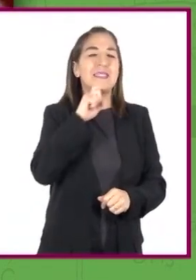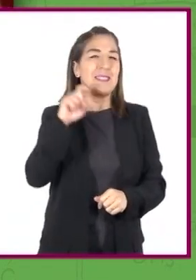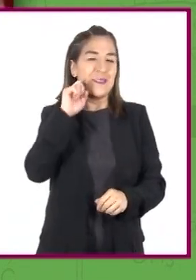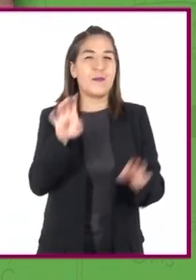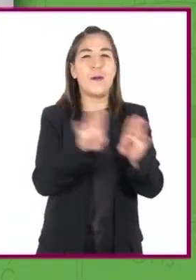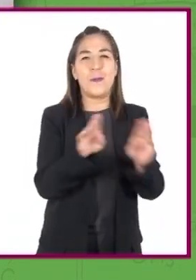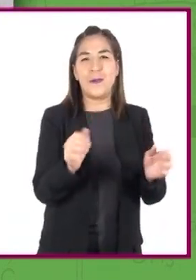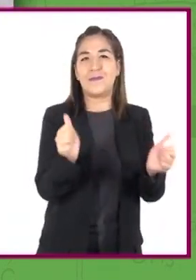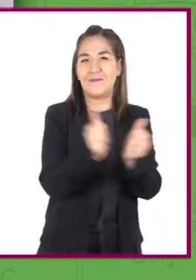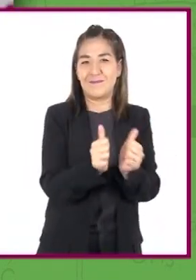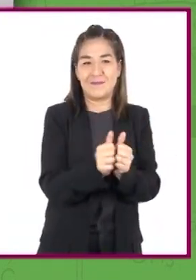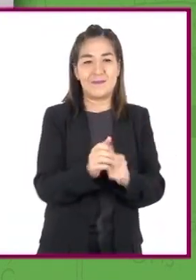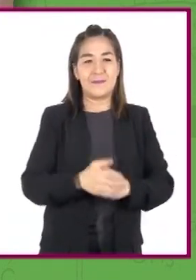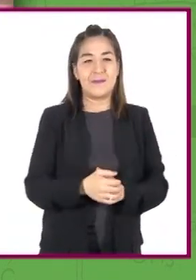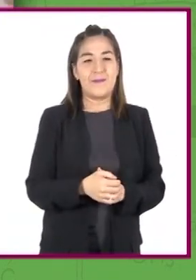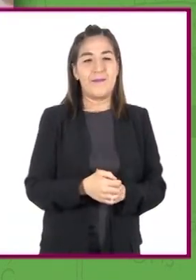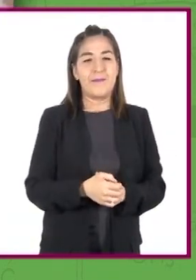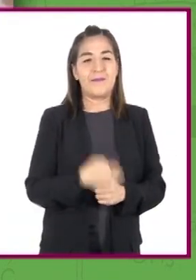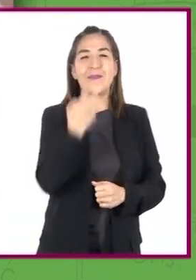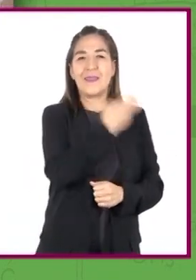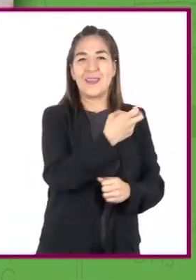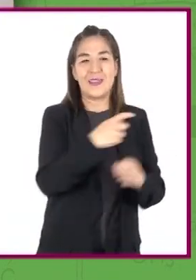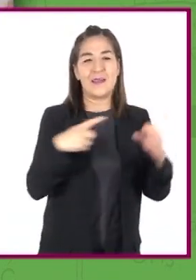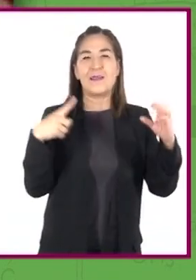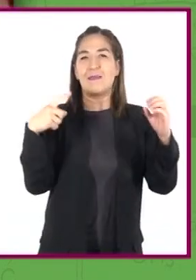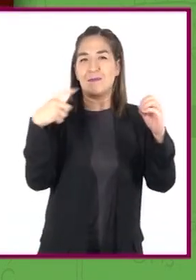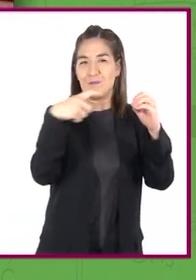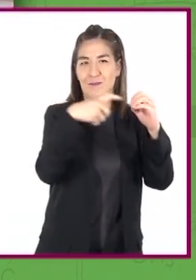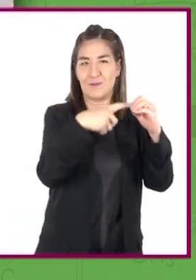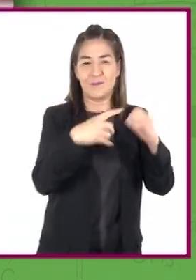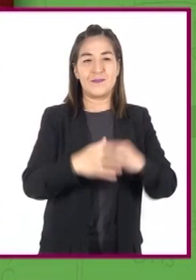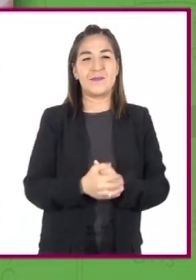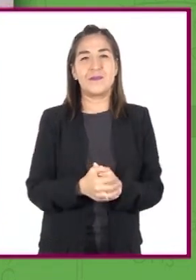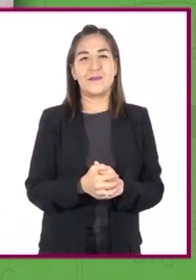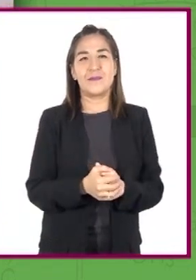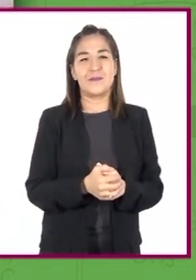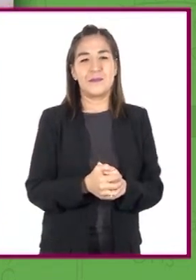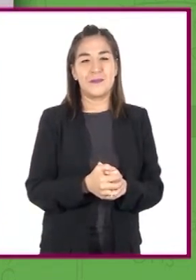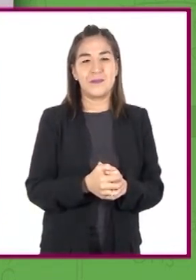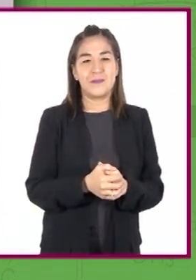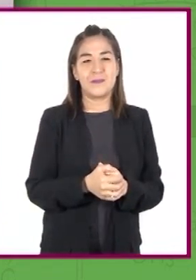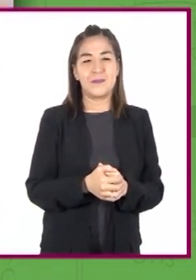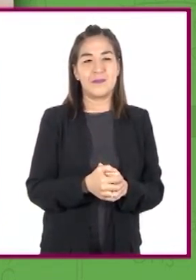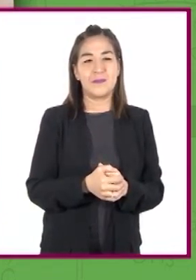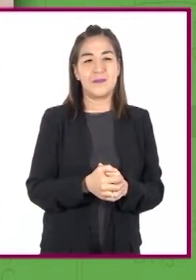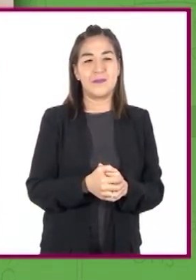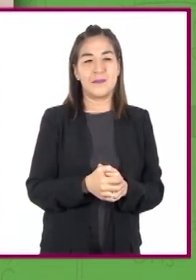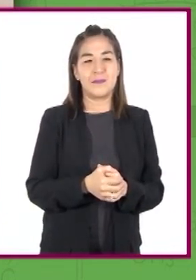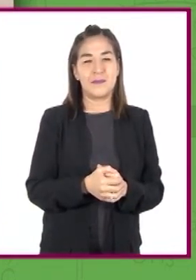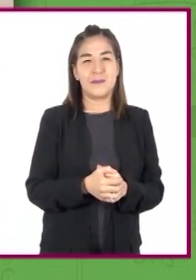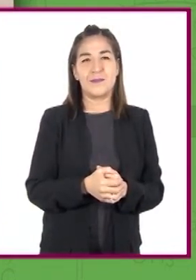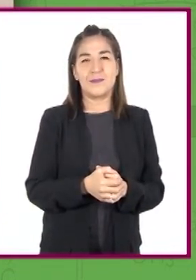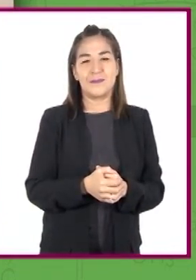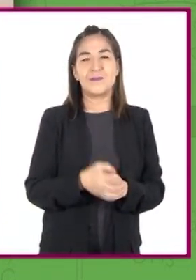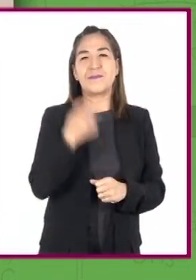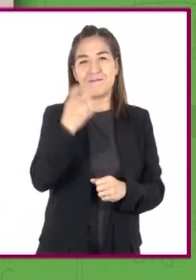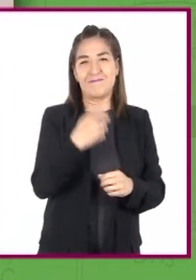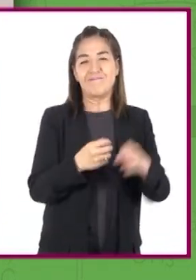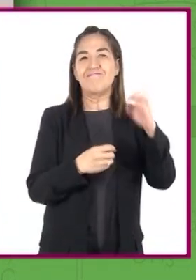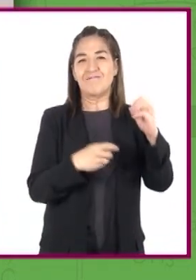decir, óvulos y